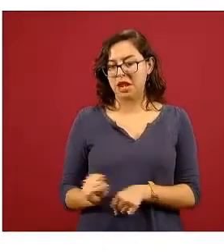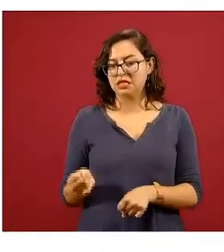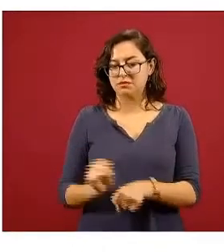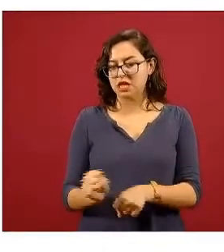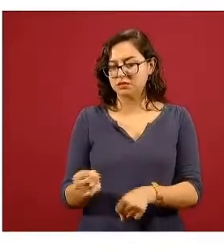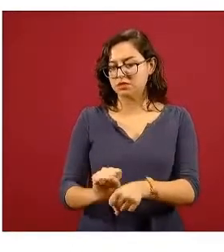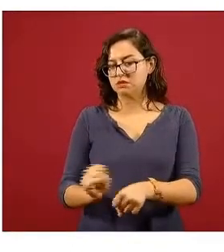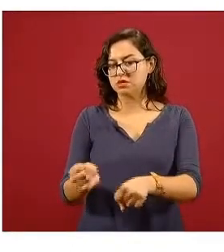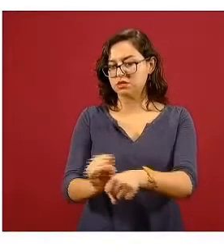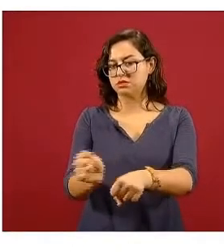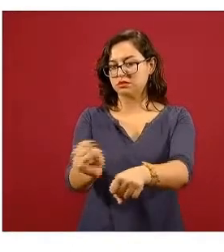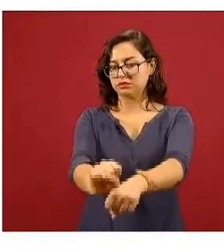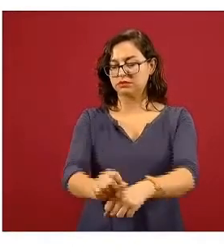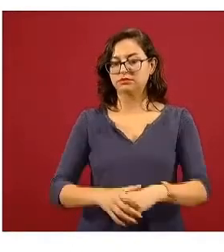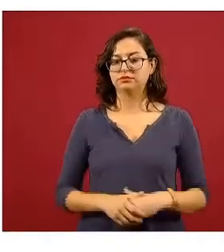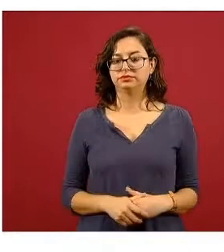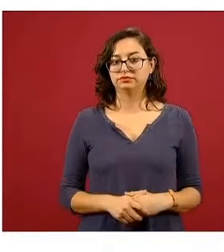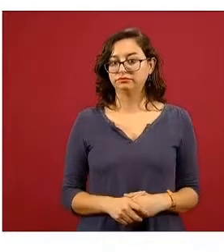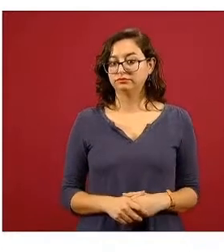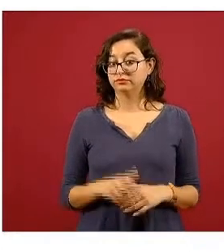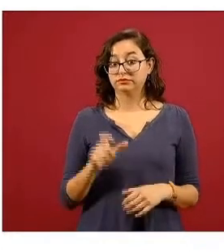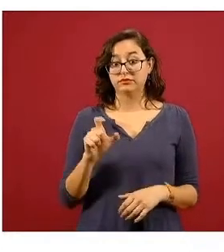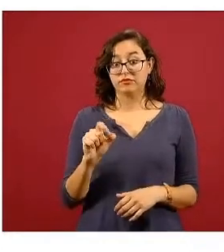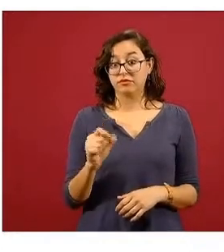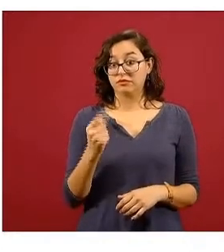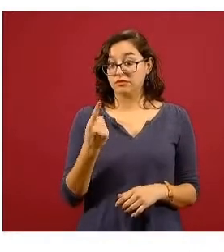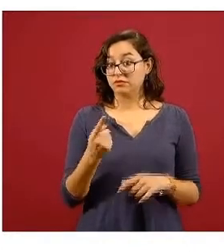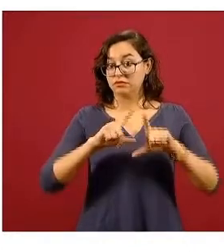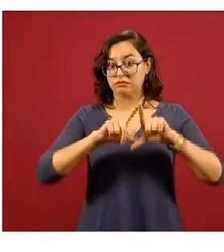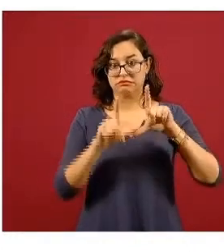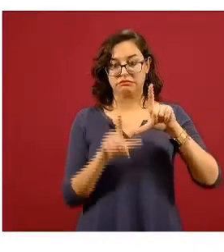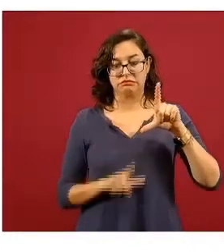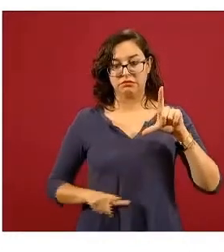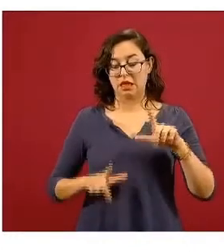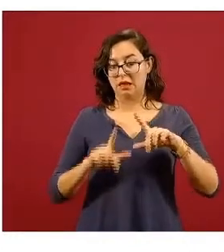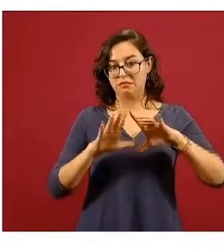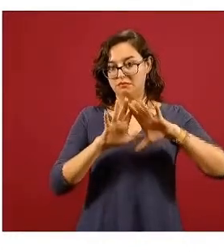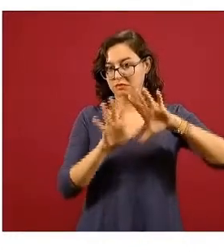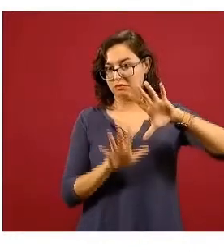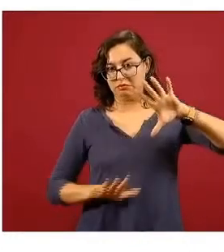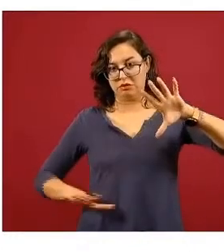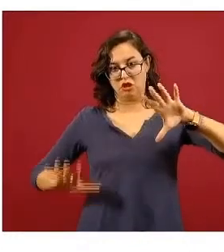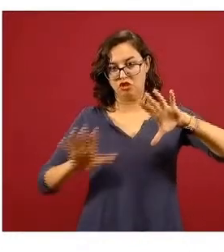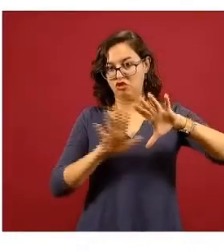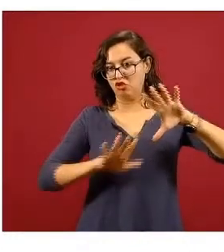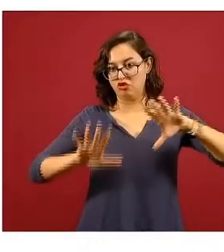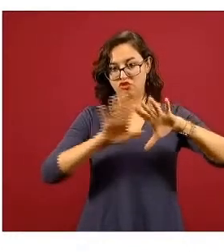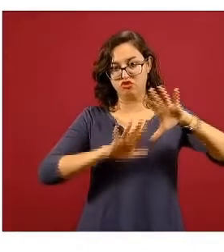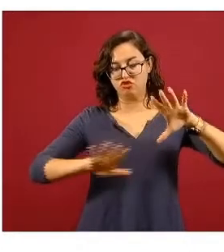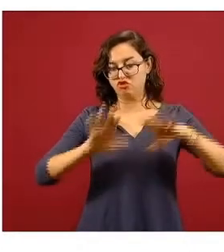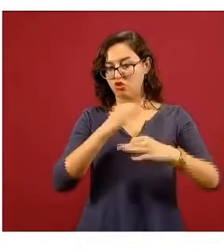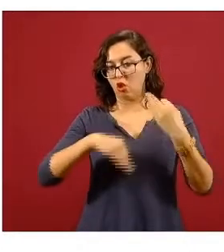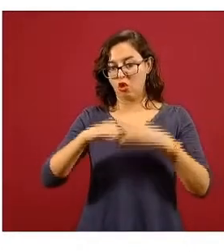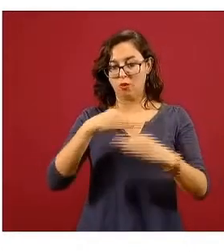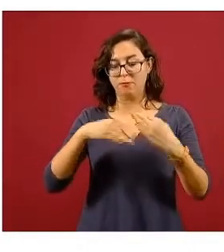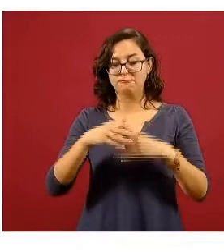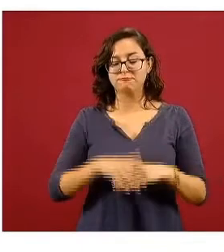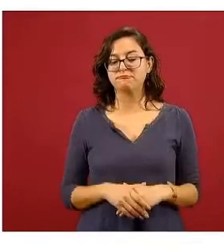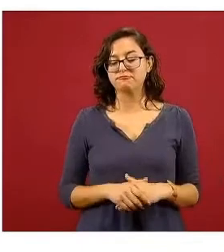20, semana 21, todo el estado tenía al menos un caso en algún municipio, 23,